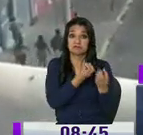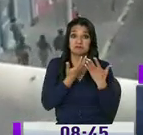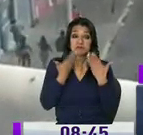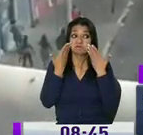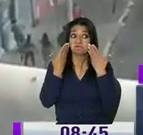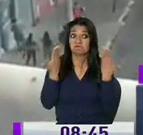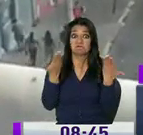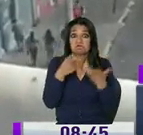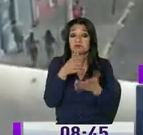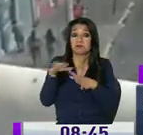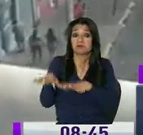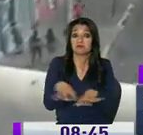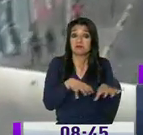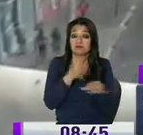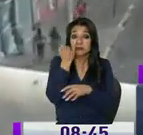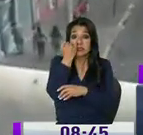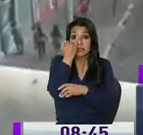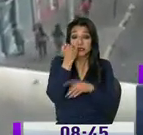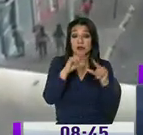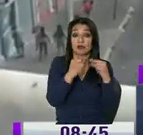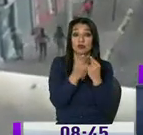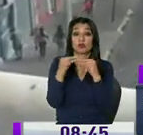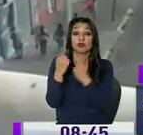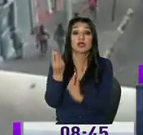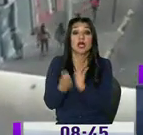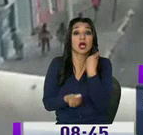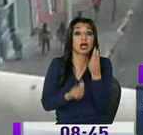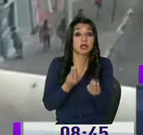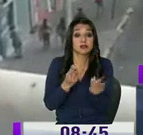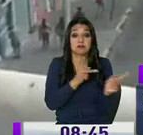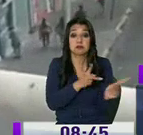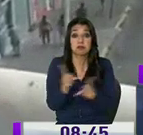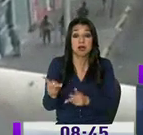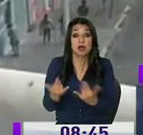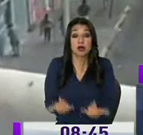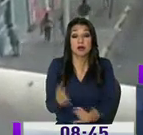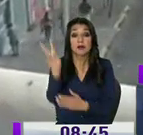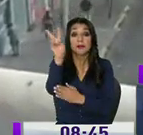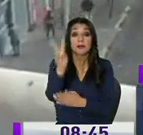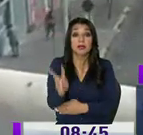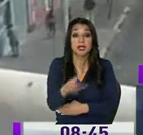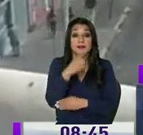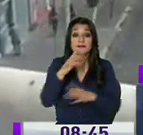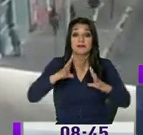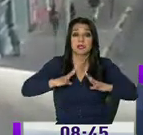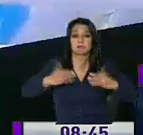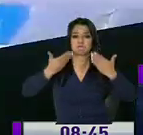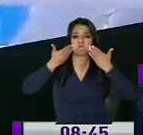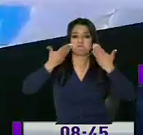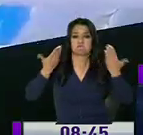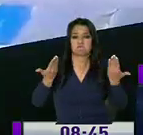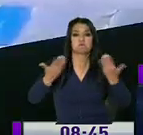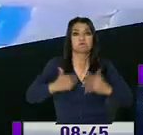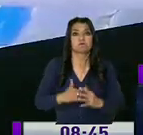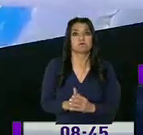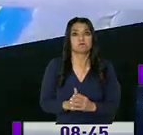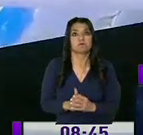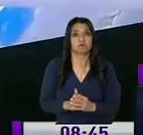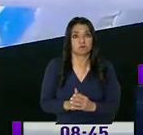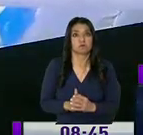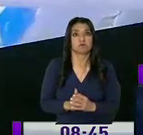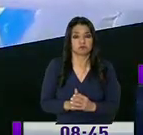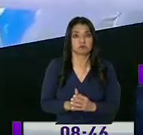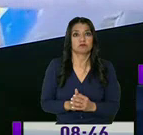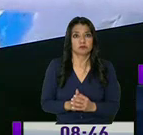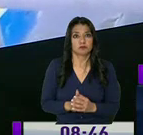ser la actividad de los movimientos indígenas en este día viernes de feriado. Y a propósito, señor Álvarez, nosotros